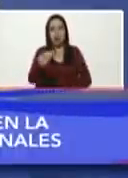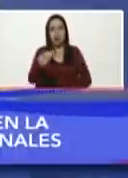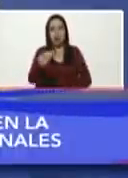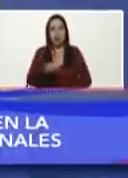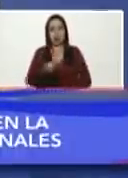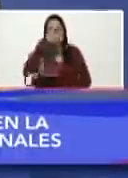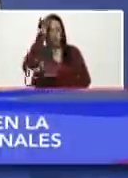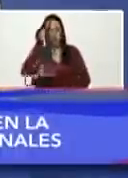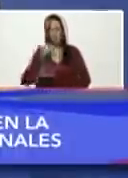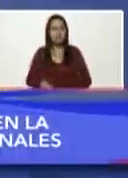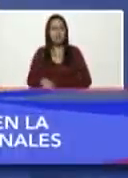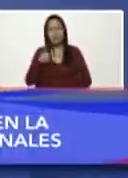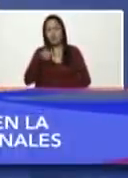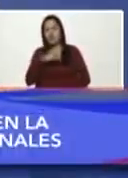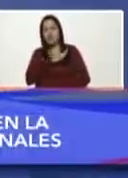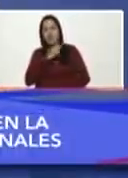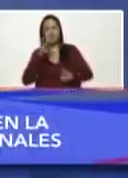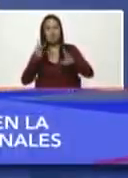Rodríguez.